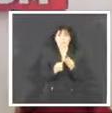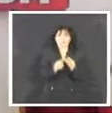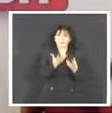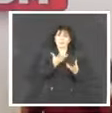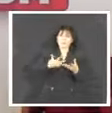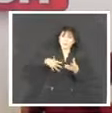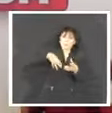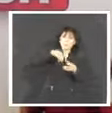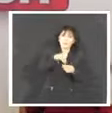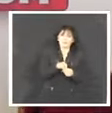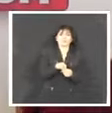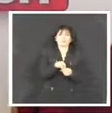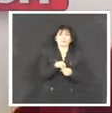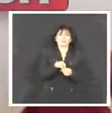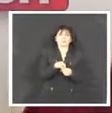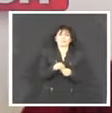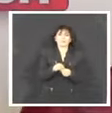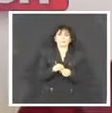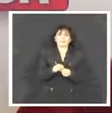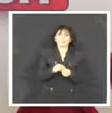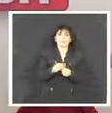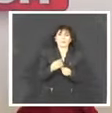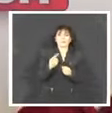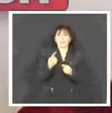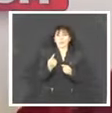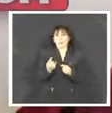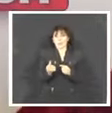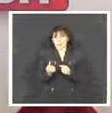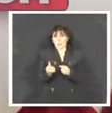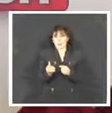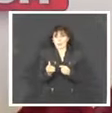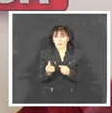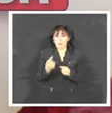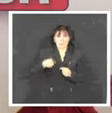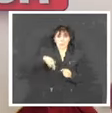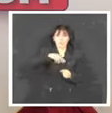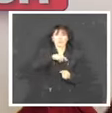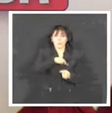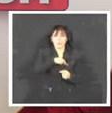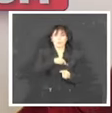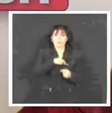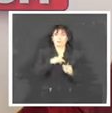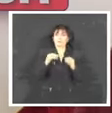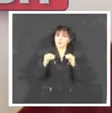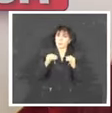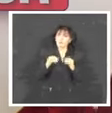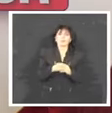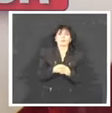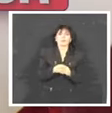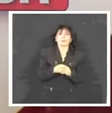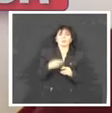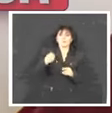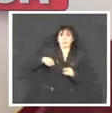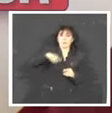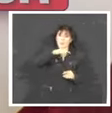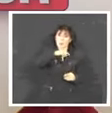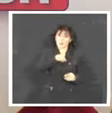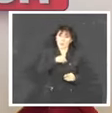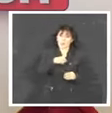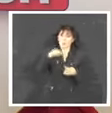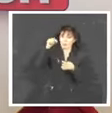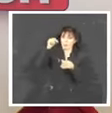hay 2 opciones. Una, los partidos de nuestro movimiento. Votar por los partidos de nuestro